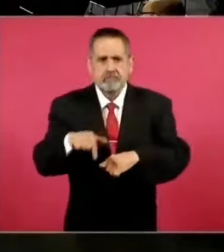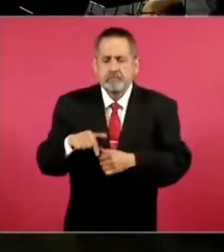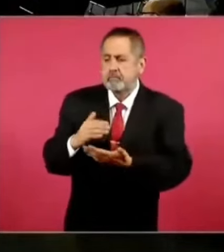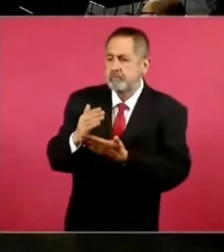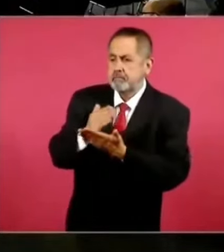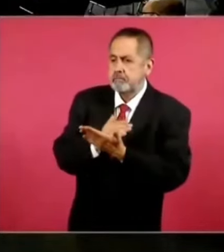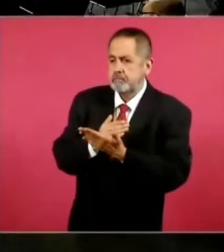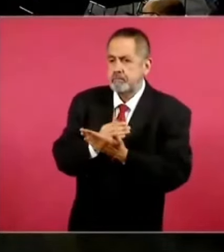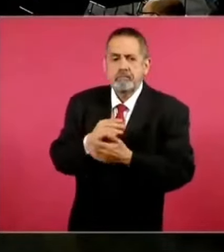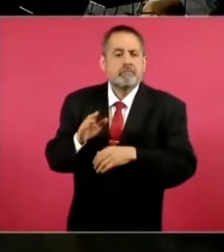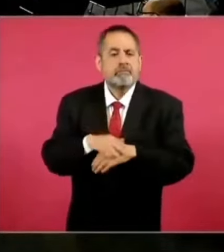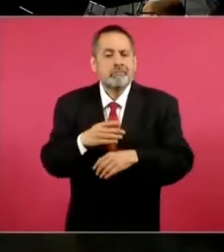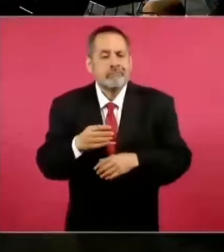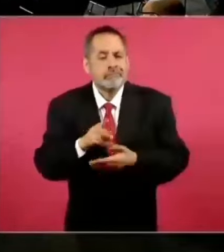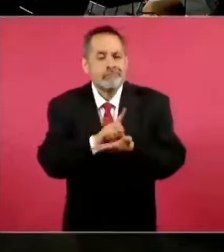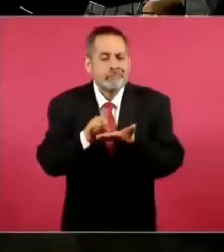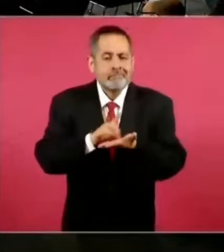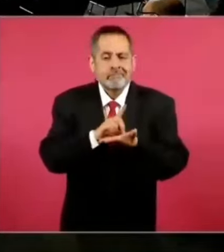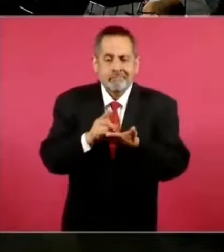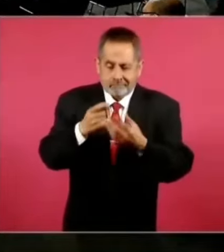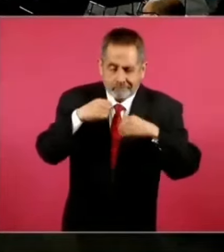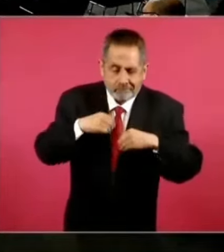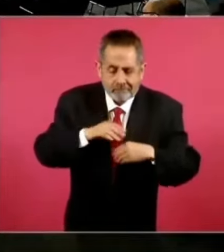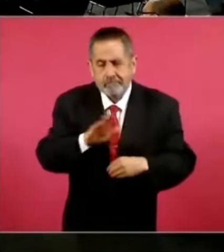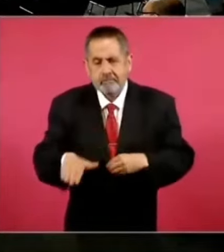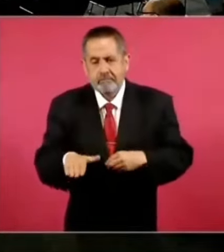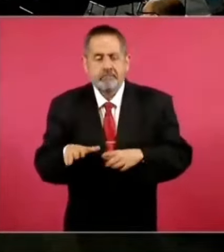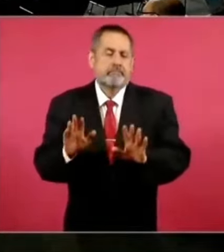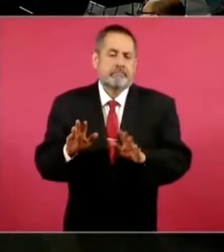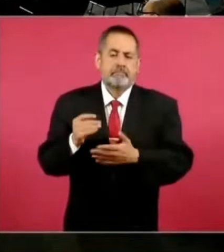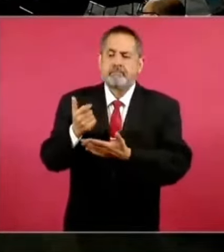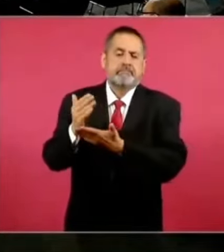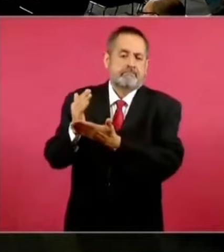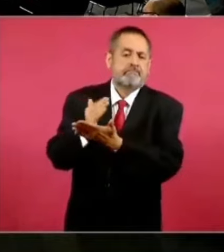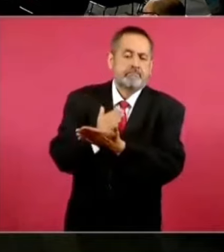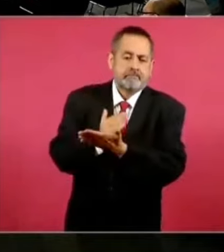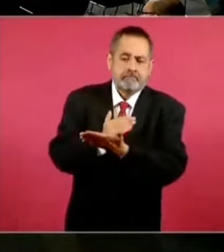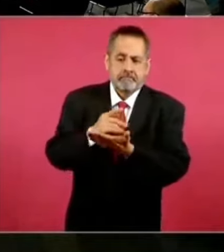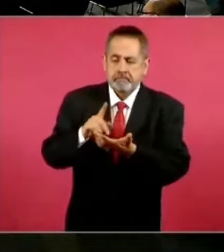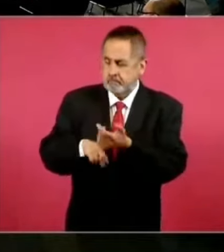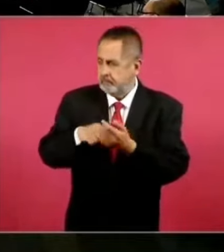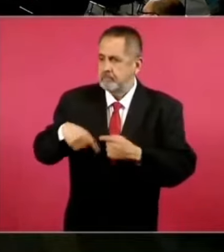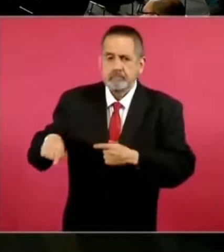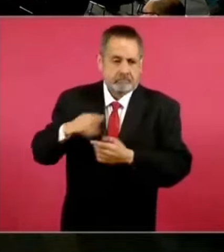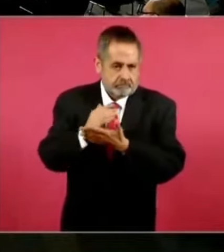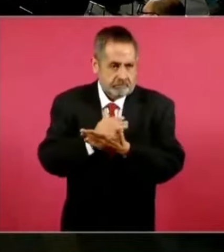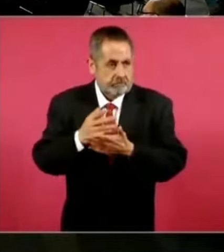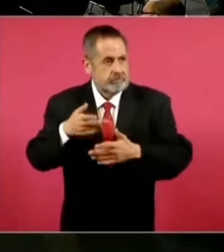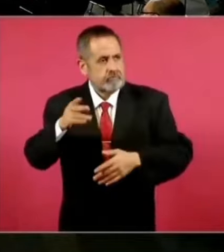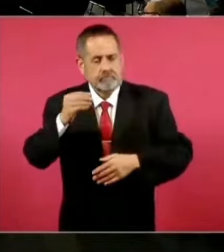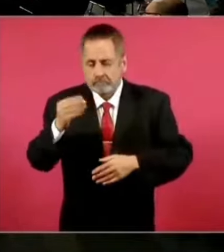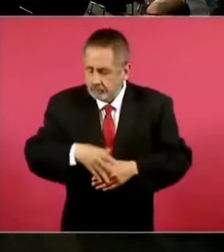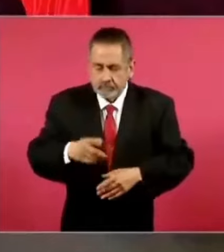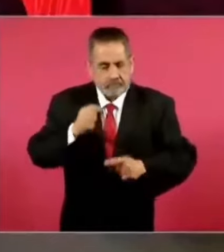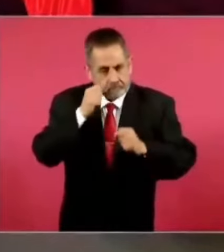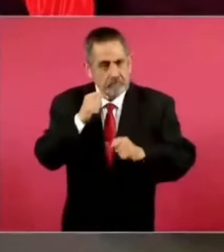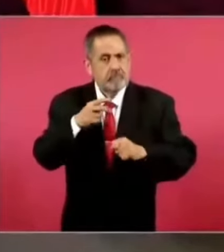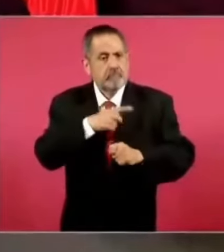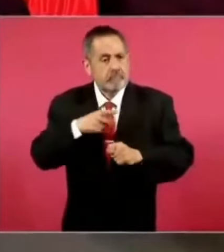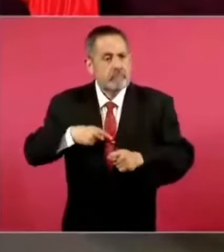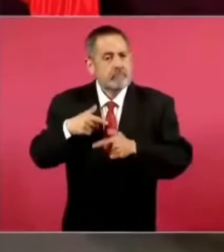el consumo de estas drogas, ¿no? O por el consumo de estas drogas. De todas maneras,